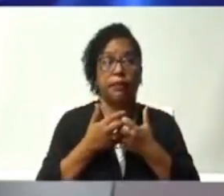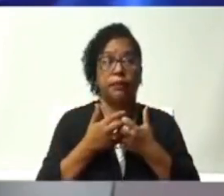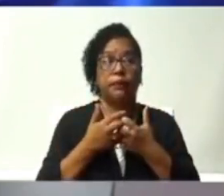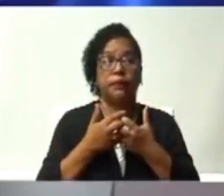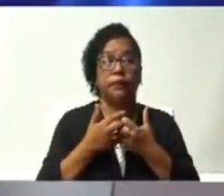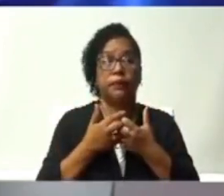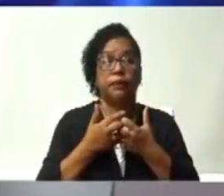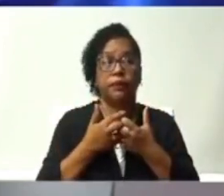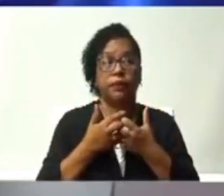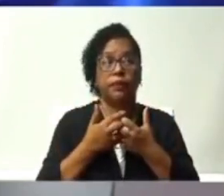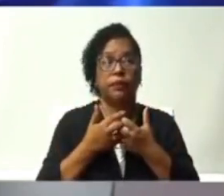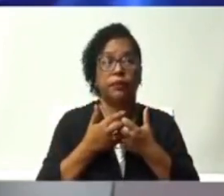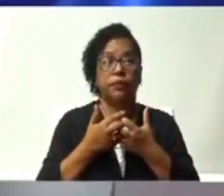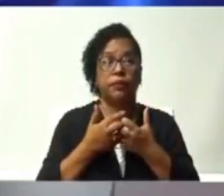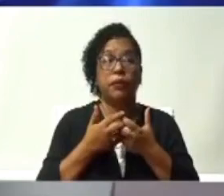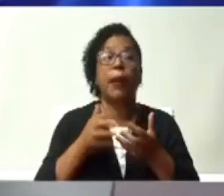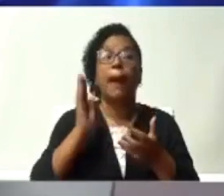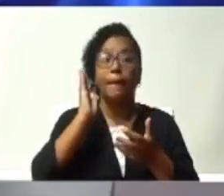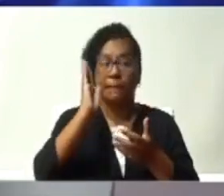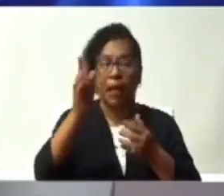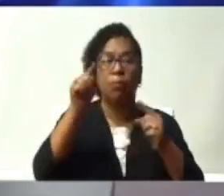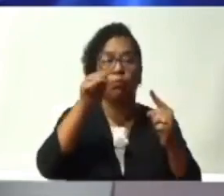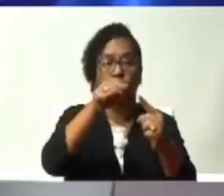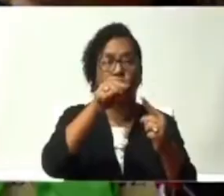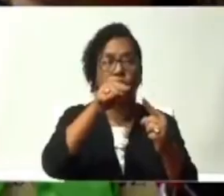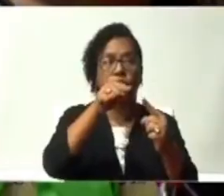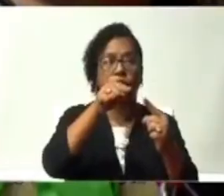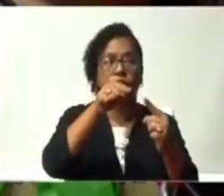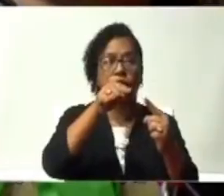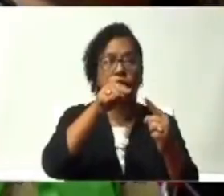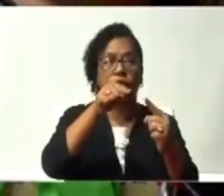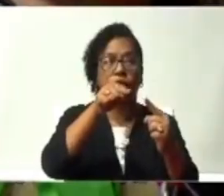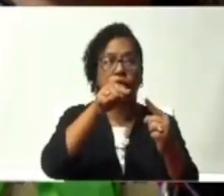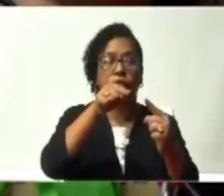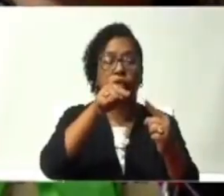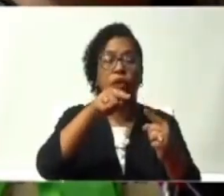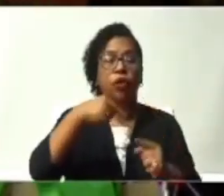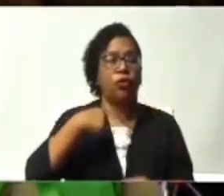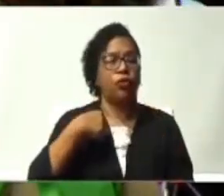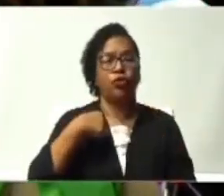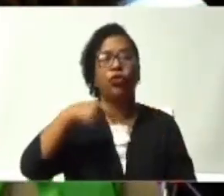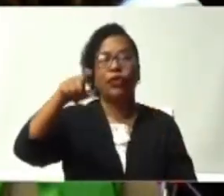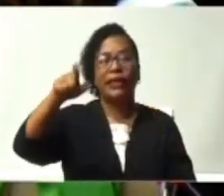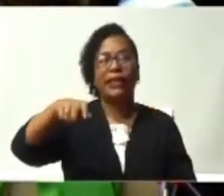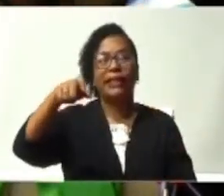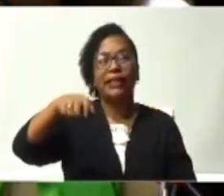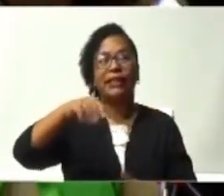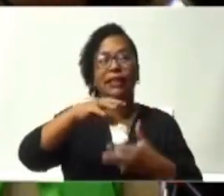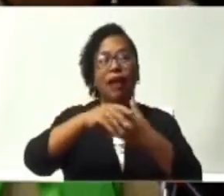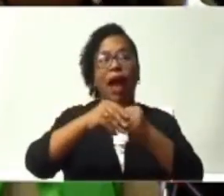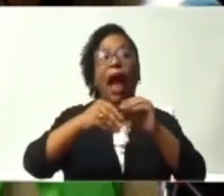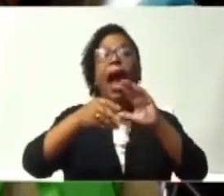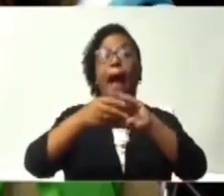Diputado. Vamos al tema. No, presidenta. Yo necesito.